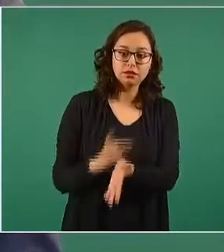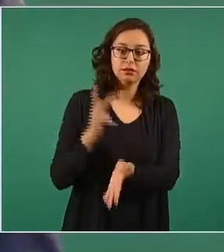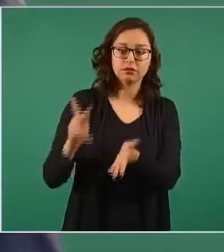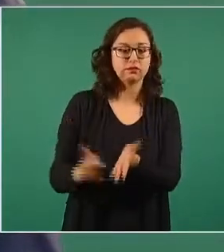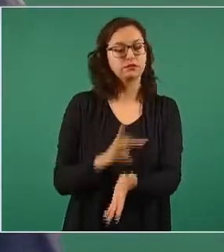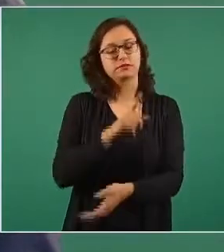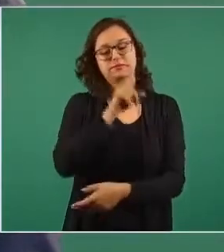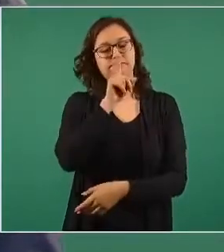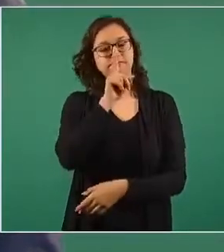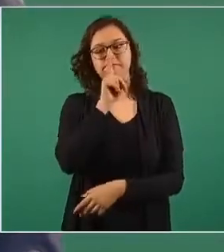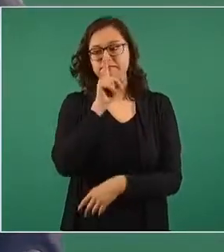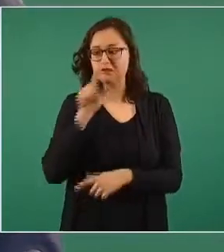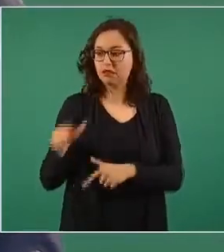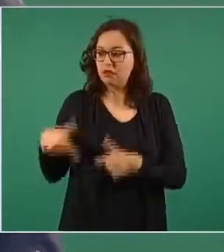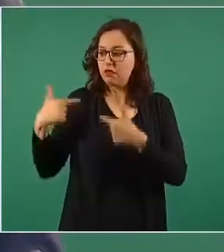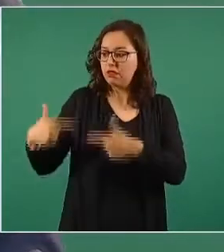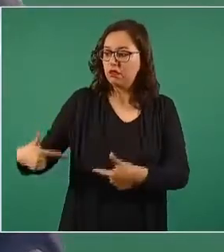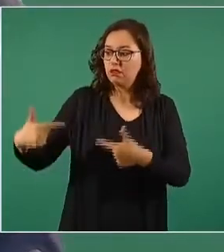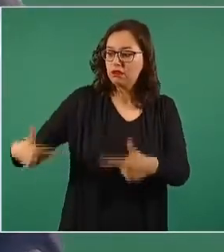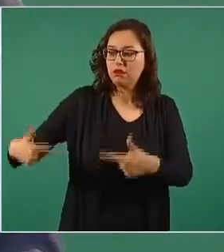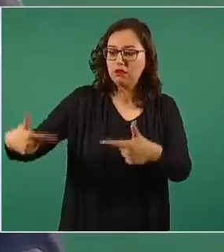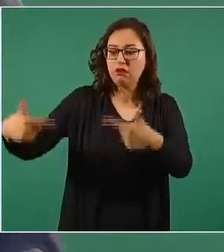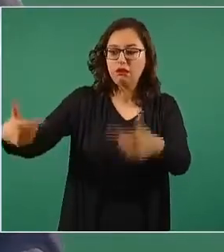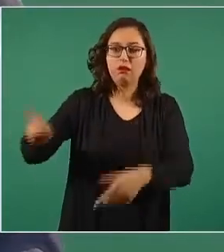a las futuras generaciones.